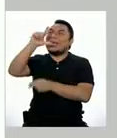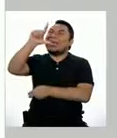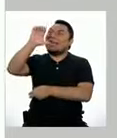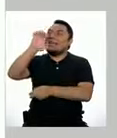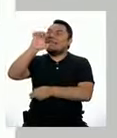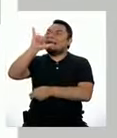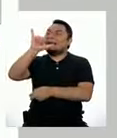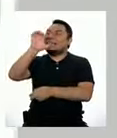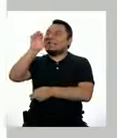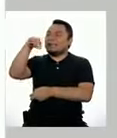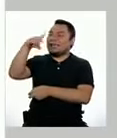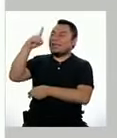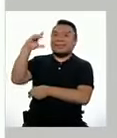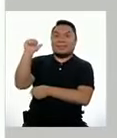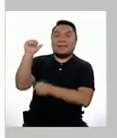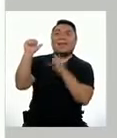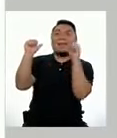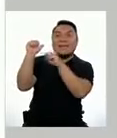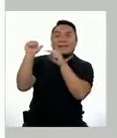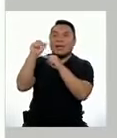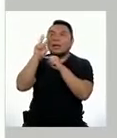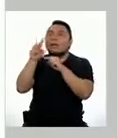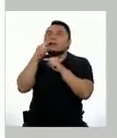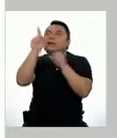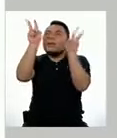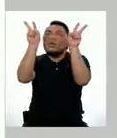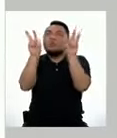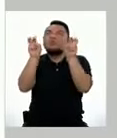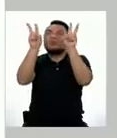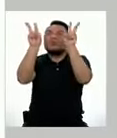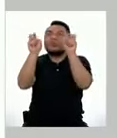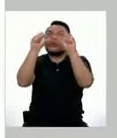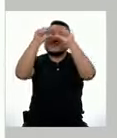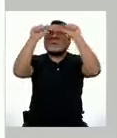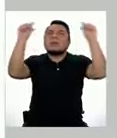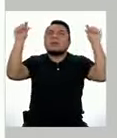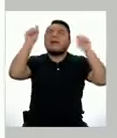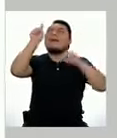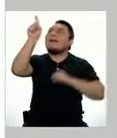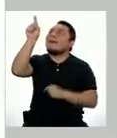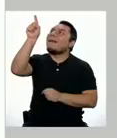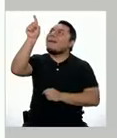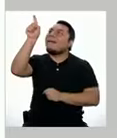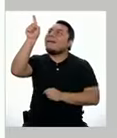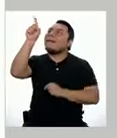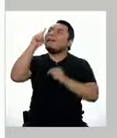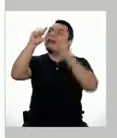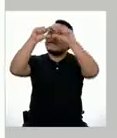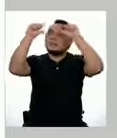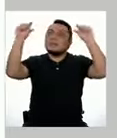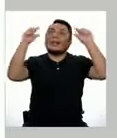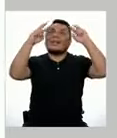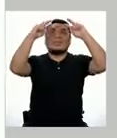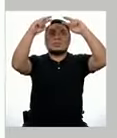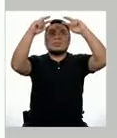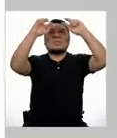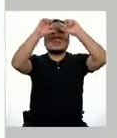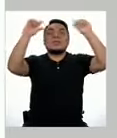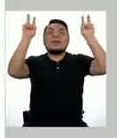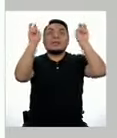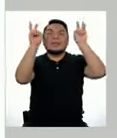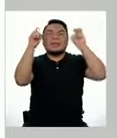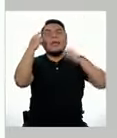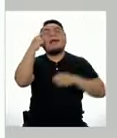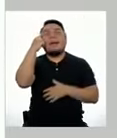bien la imagen, podemos ver que hay un título que engloba todo el gráfico. Y hay 2 títulos más. ¿Se dieron cuenta